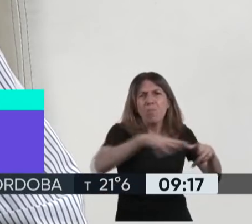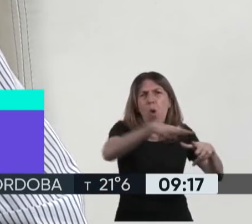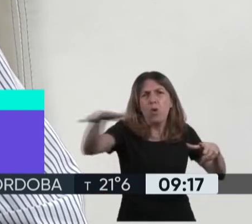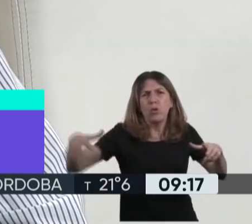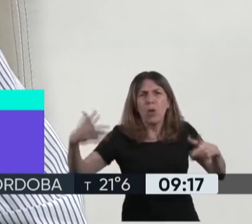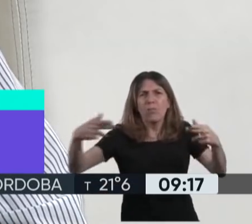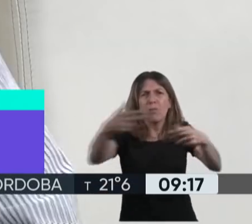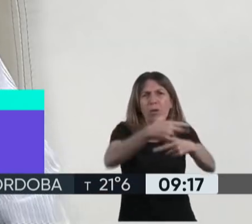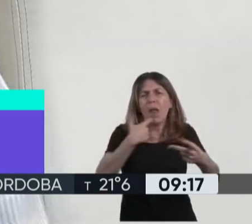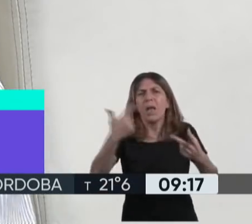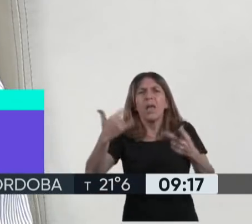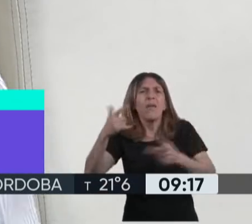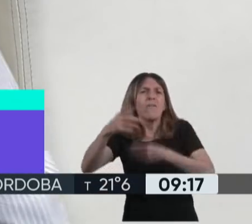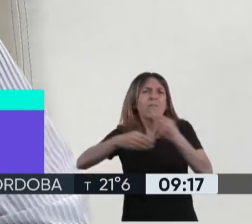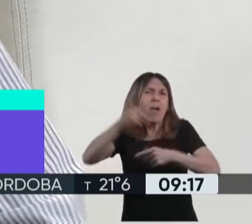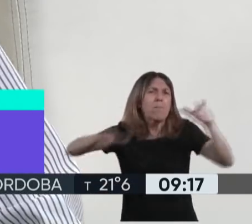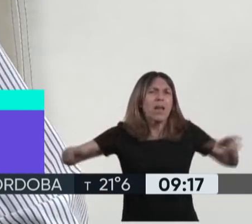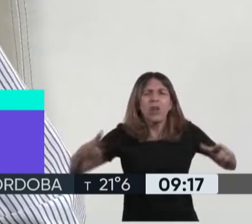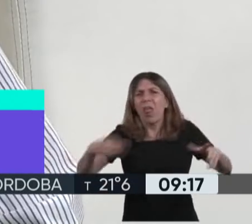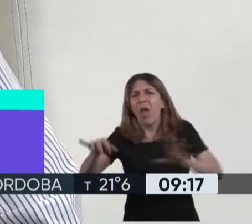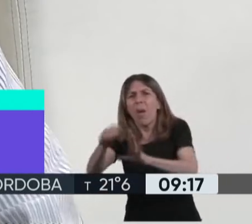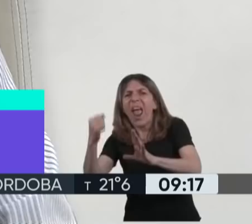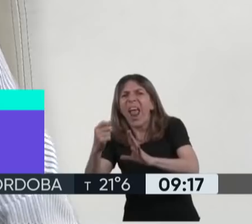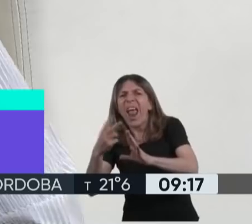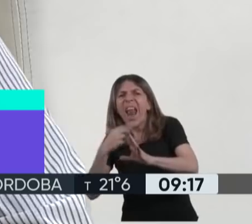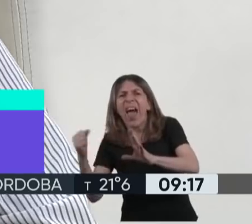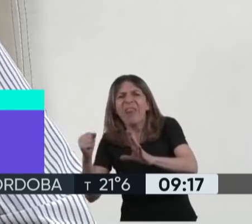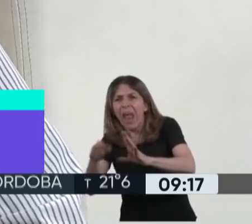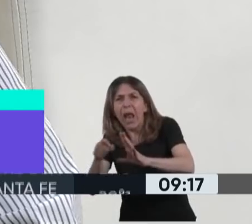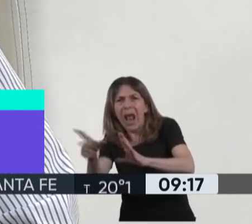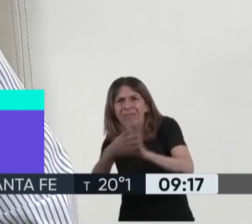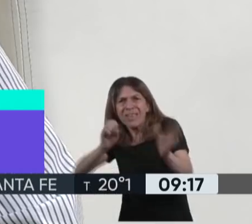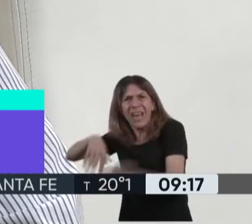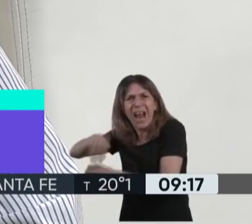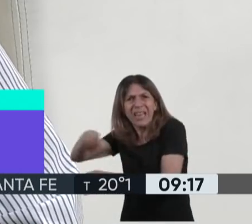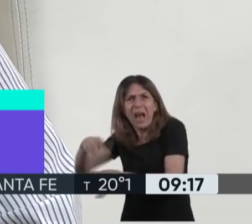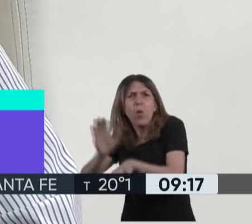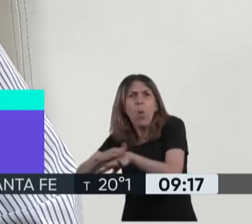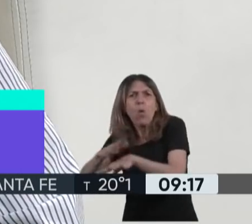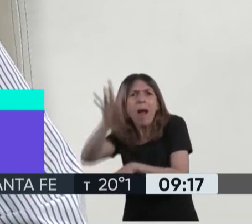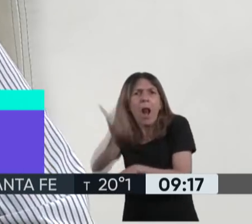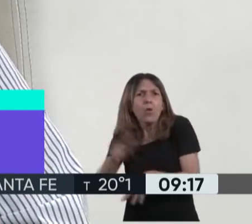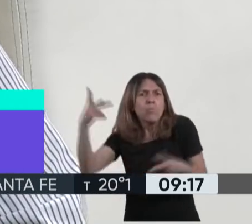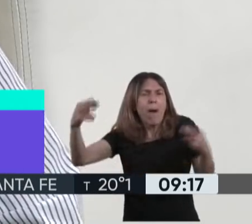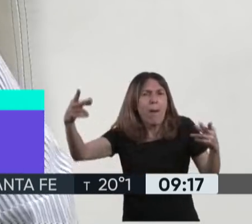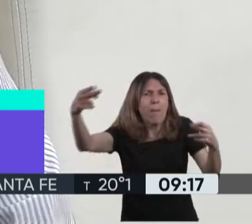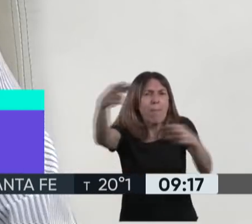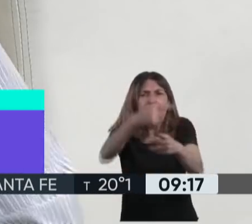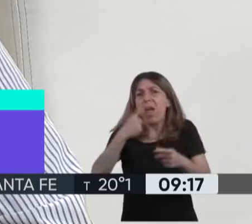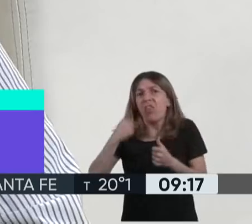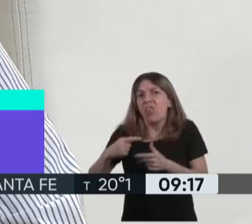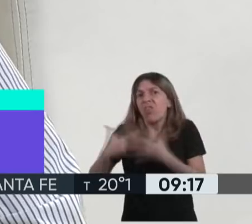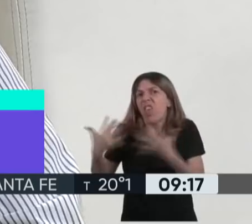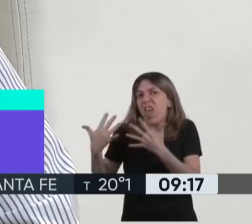semana debió tirar todo lo que tenía en la heladera por el mal estado, por la situación que se planteó con varios cortes de energía, varios días de